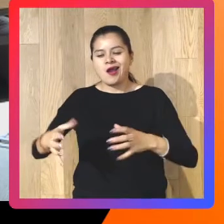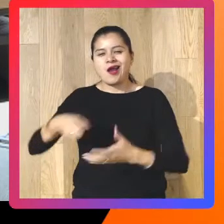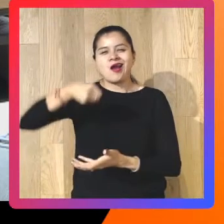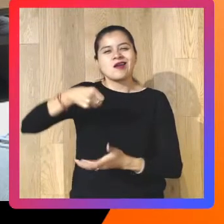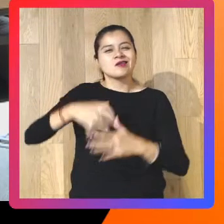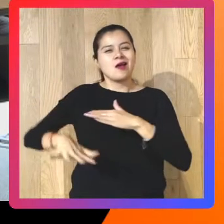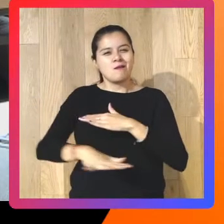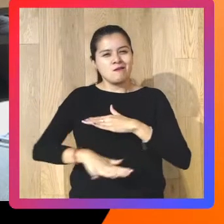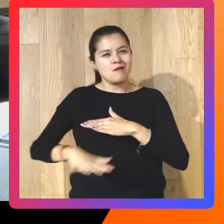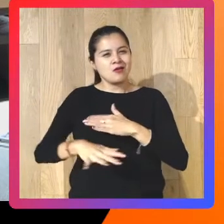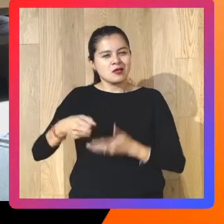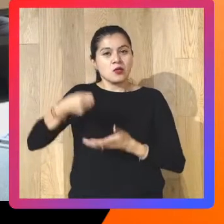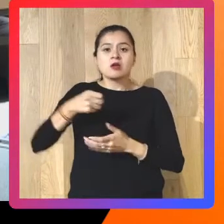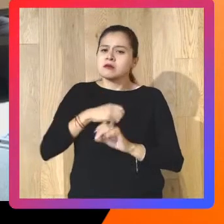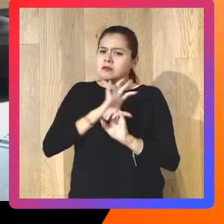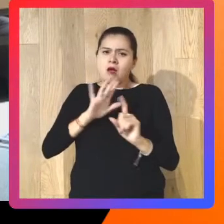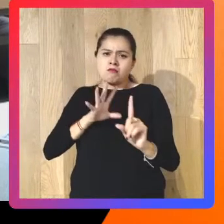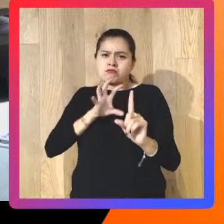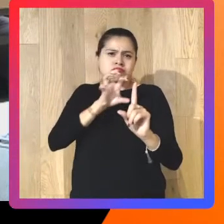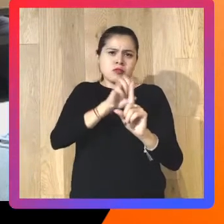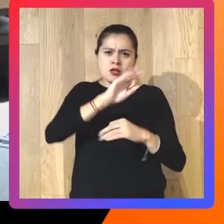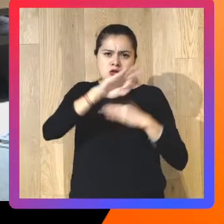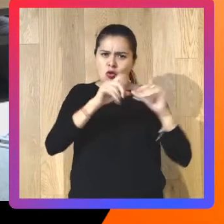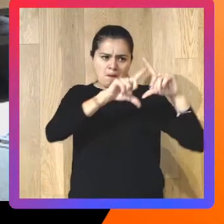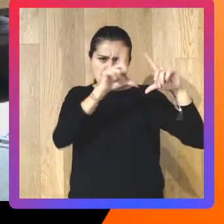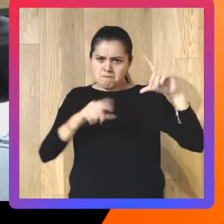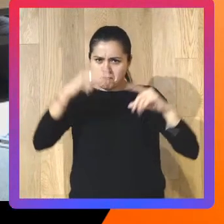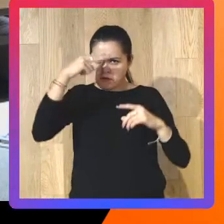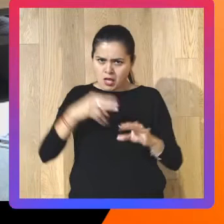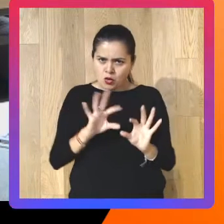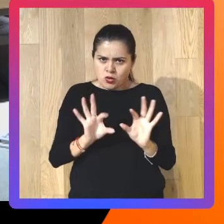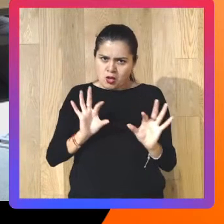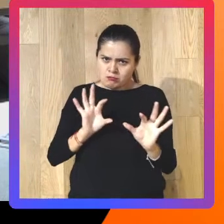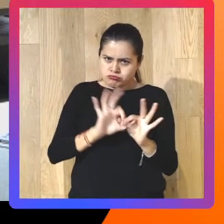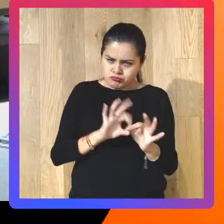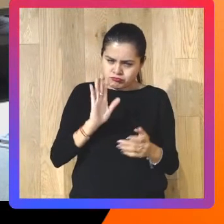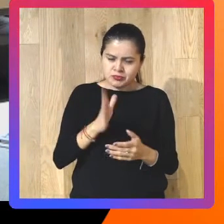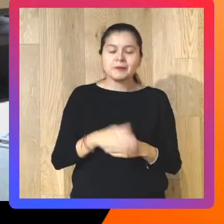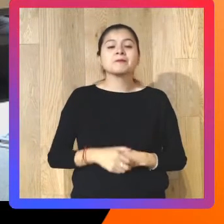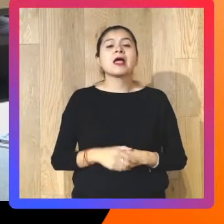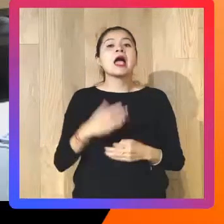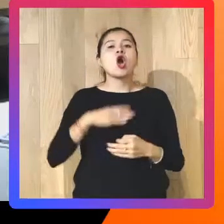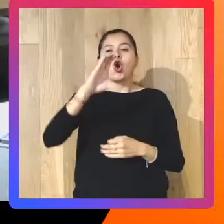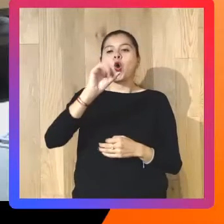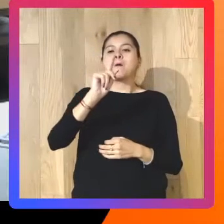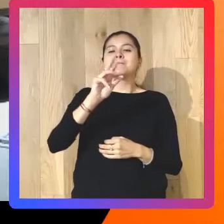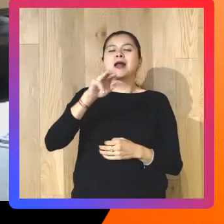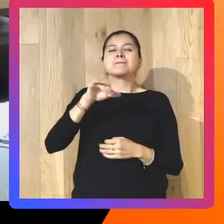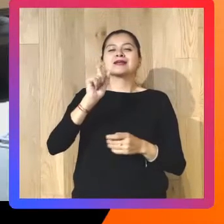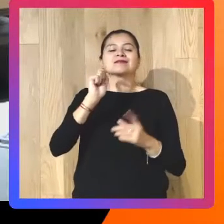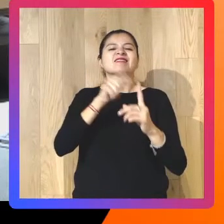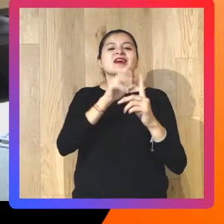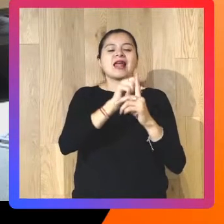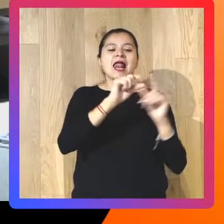ya se logró en todo el país. Y el siguiente objetivo es lo que en Coparmex llamamos la línea del bienestar familiar.